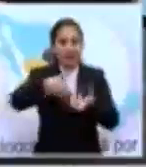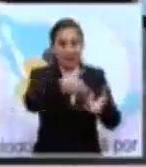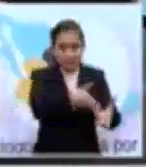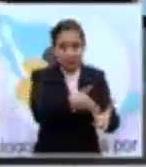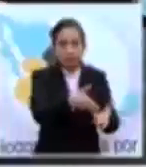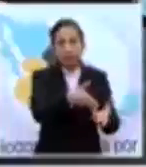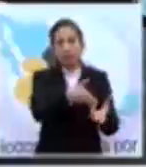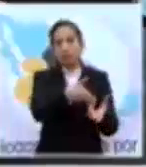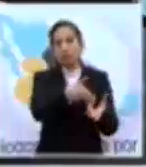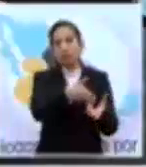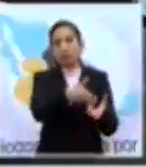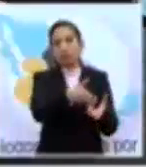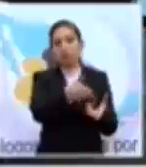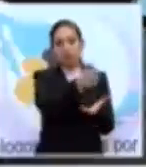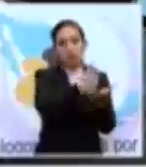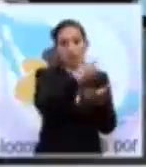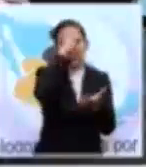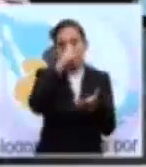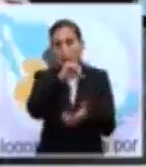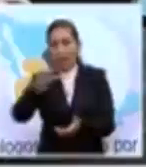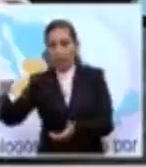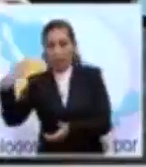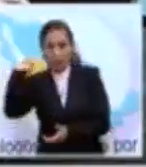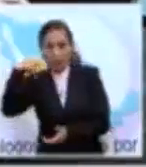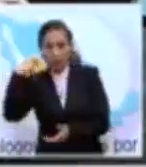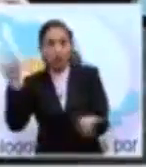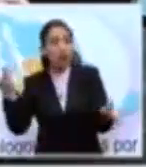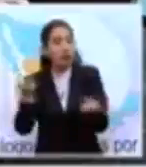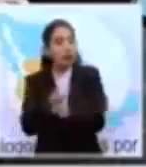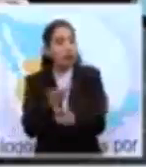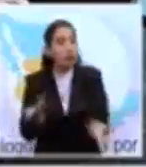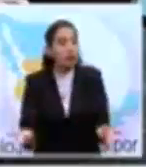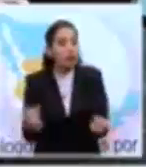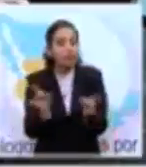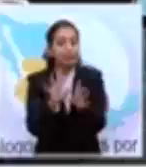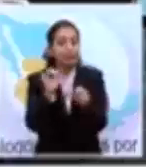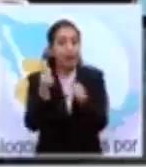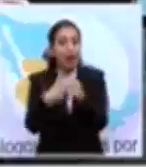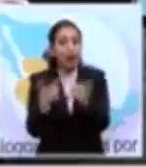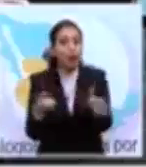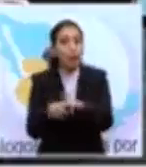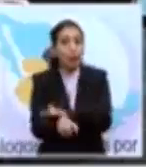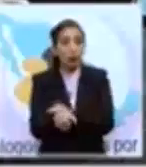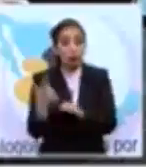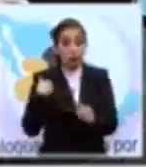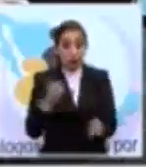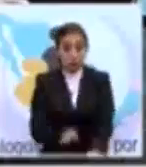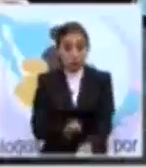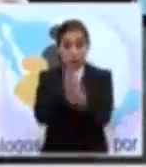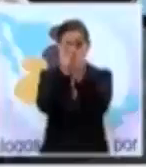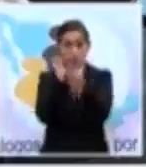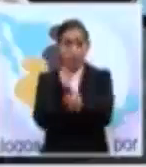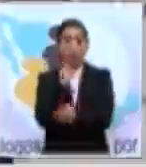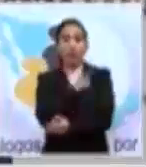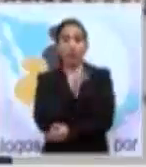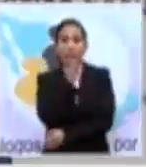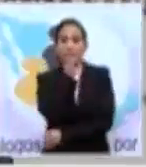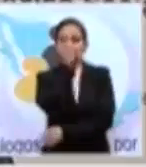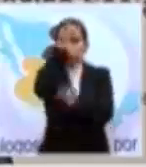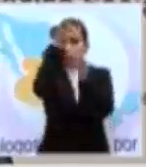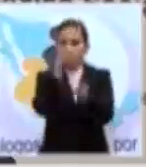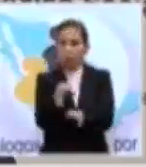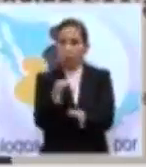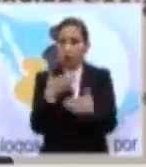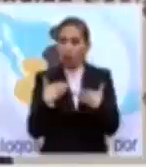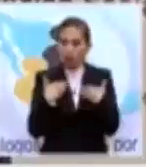de la Ciudad de México a la ciudad de Querétaro. Creo que quien comparezca al Senado nos debe dar una respuesta convincente, qué haría